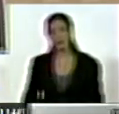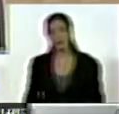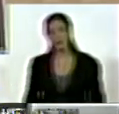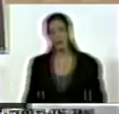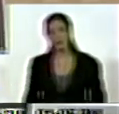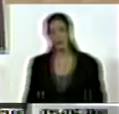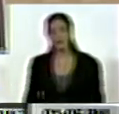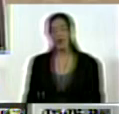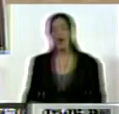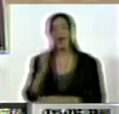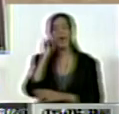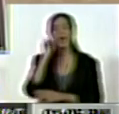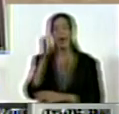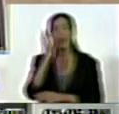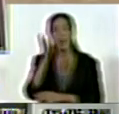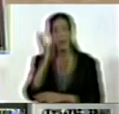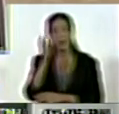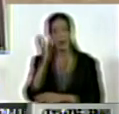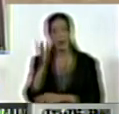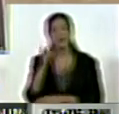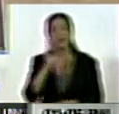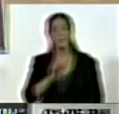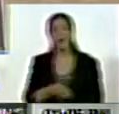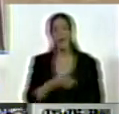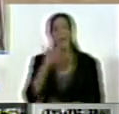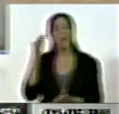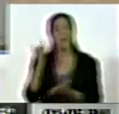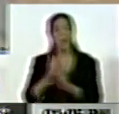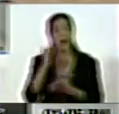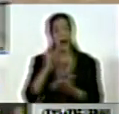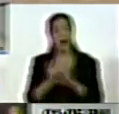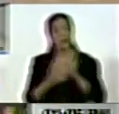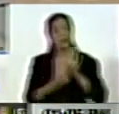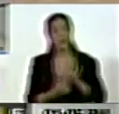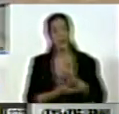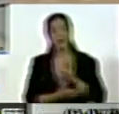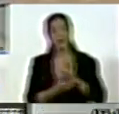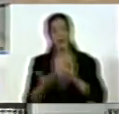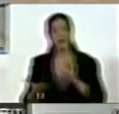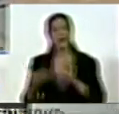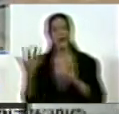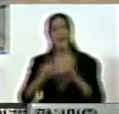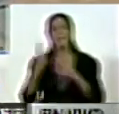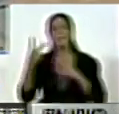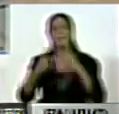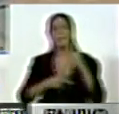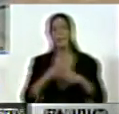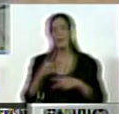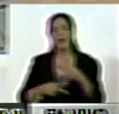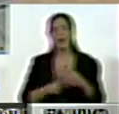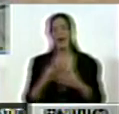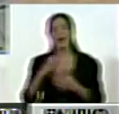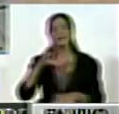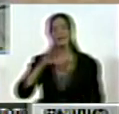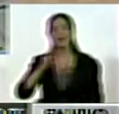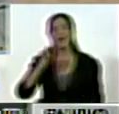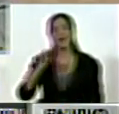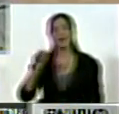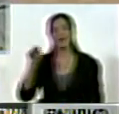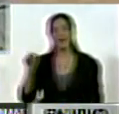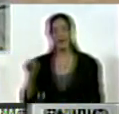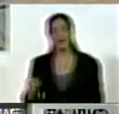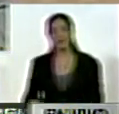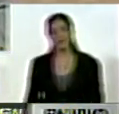en el Congreso, y cuyas pruebas que presenta es el programa de CNN.